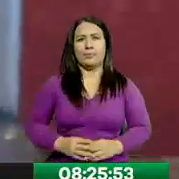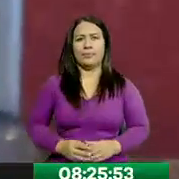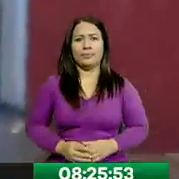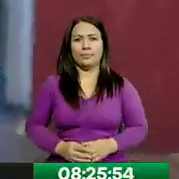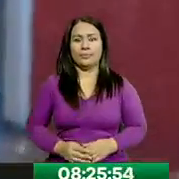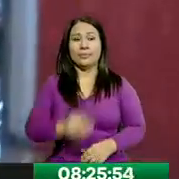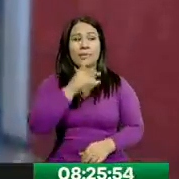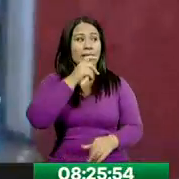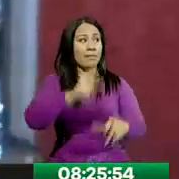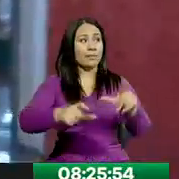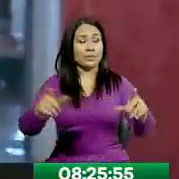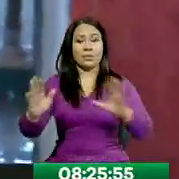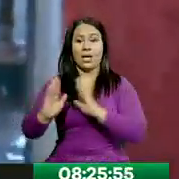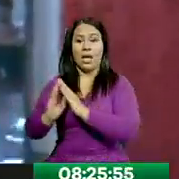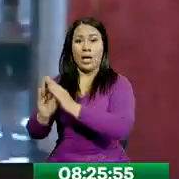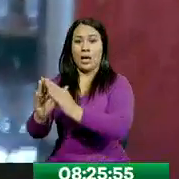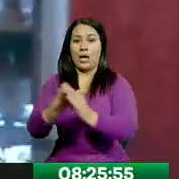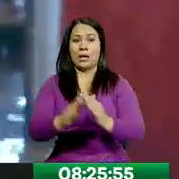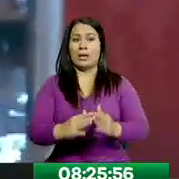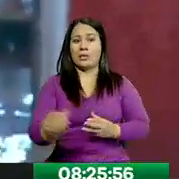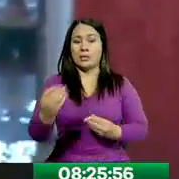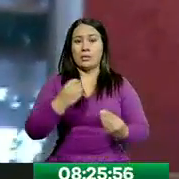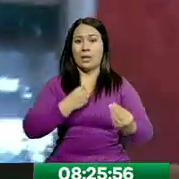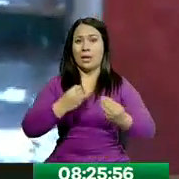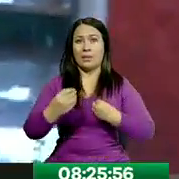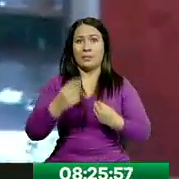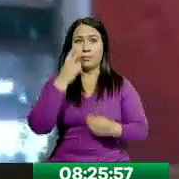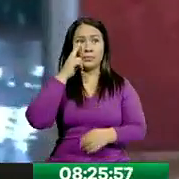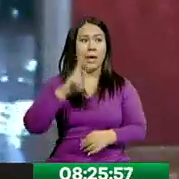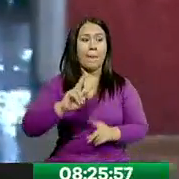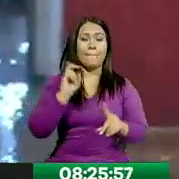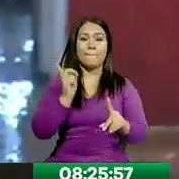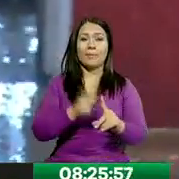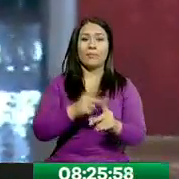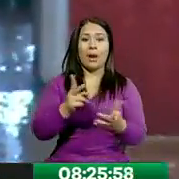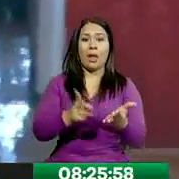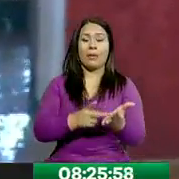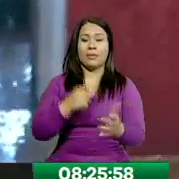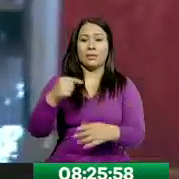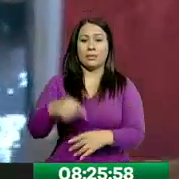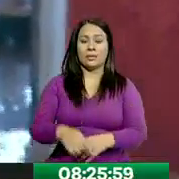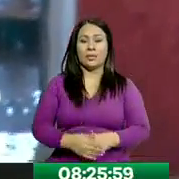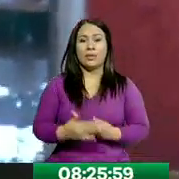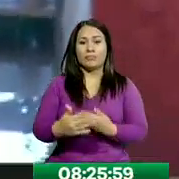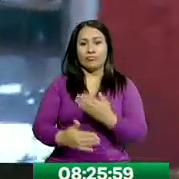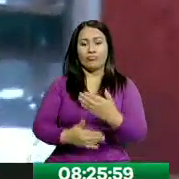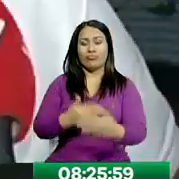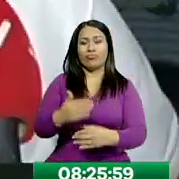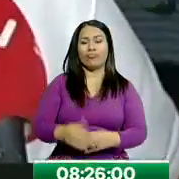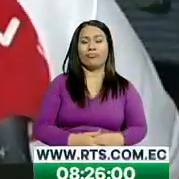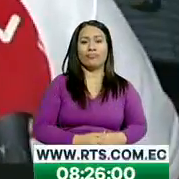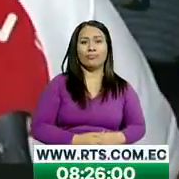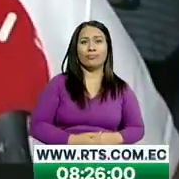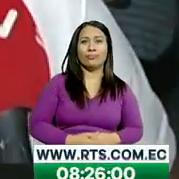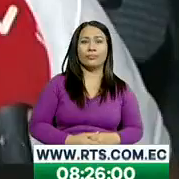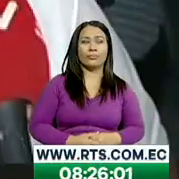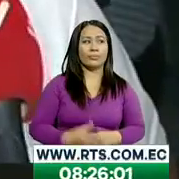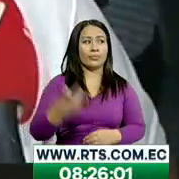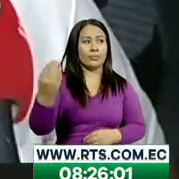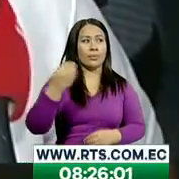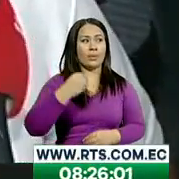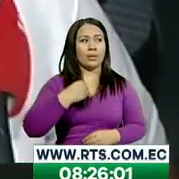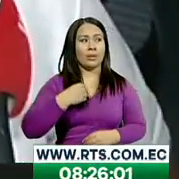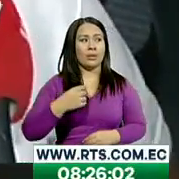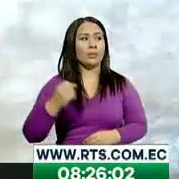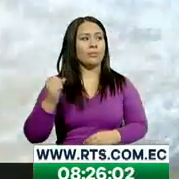Los habitantes del sector aseguran que no es la primera vez que atraviesan este tipo de problemas. Y esto ya viene sucediendo de